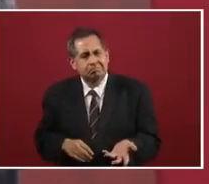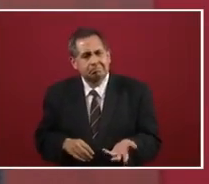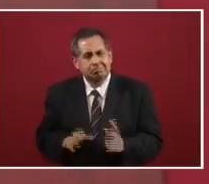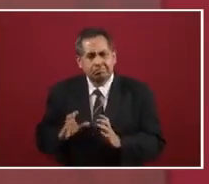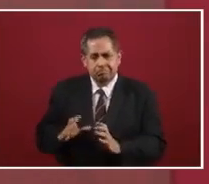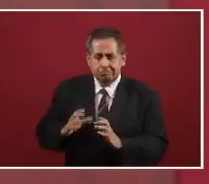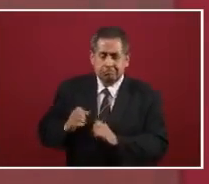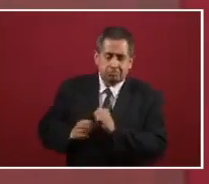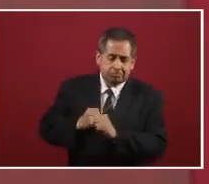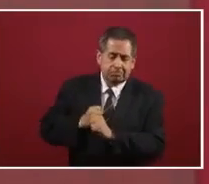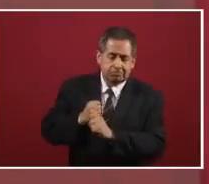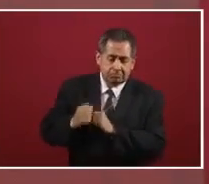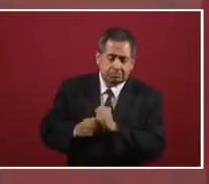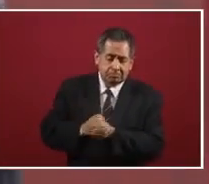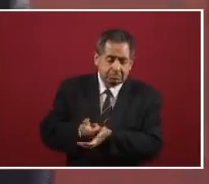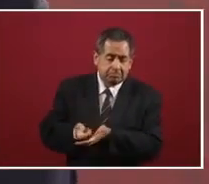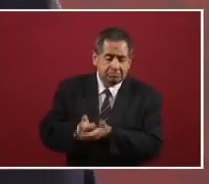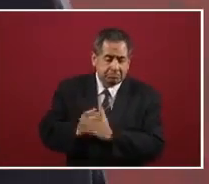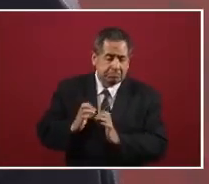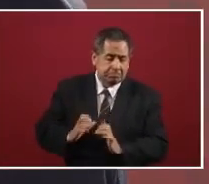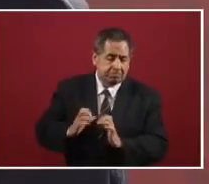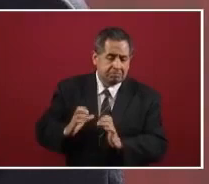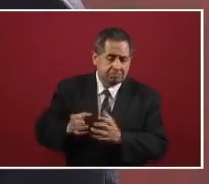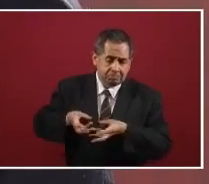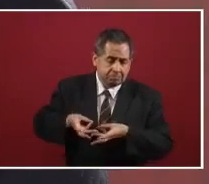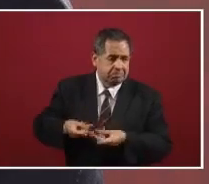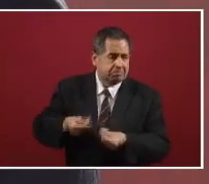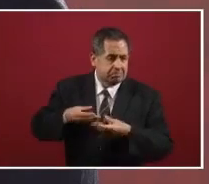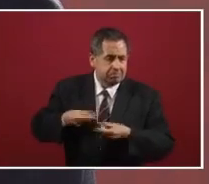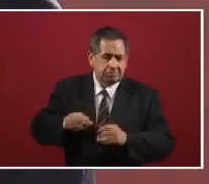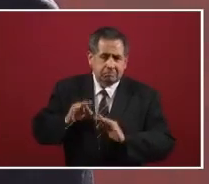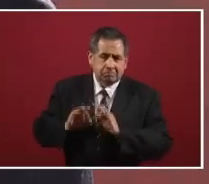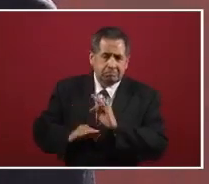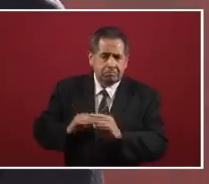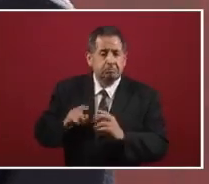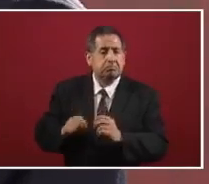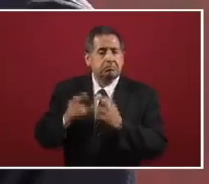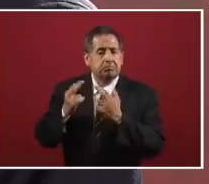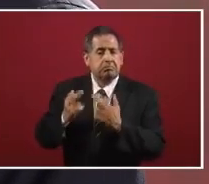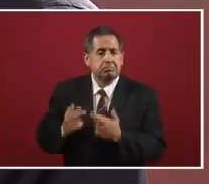mantener por años y se deteriora.